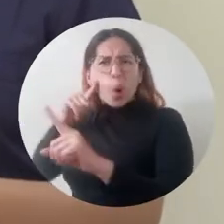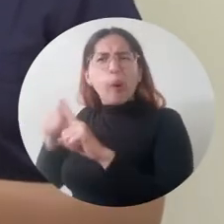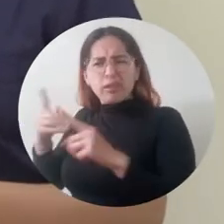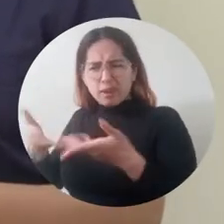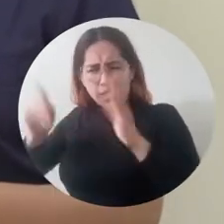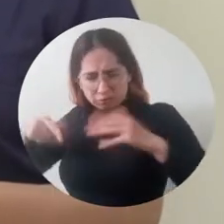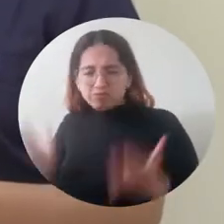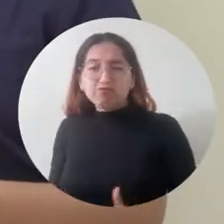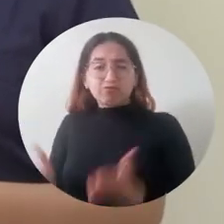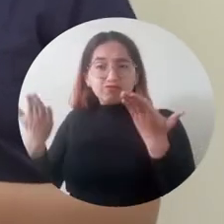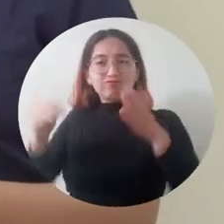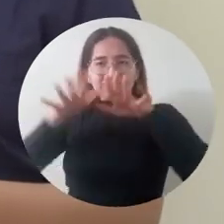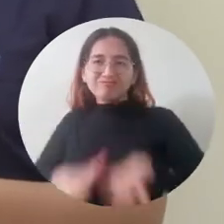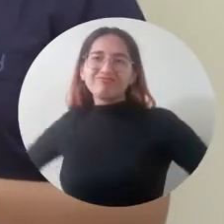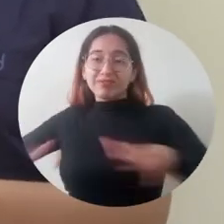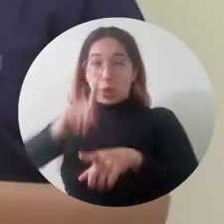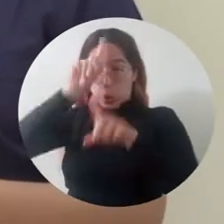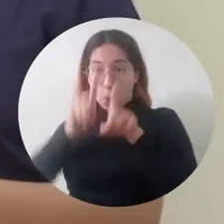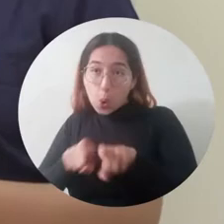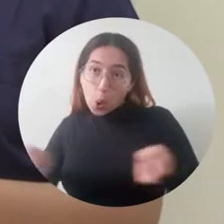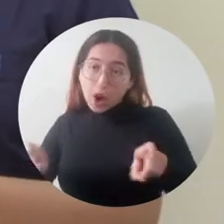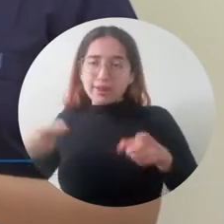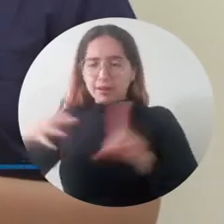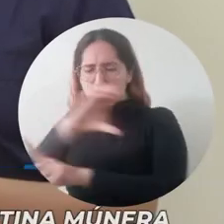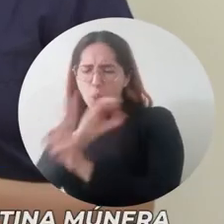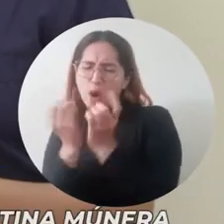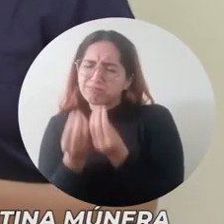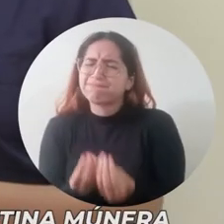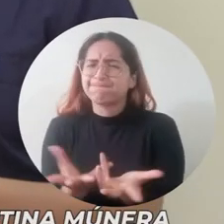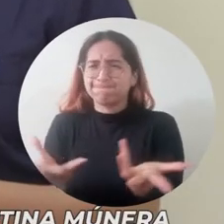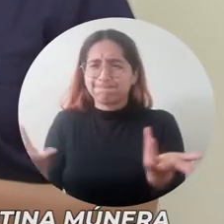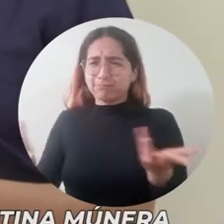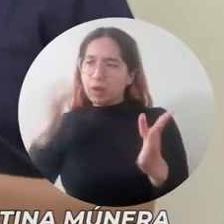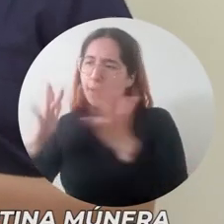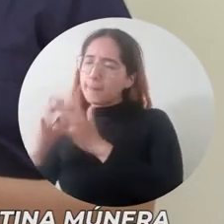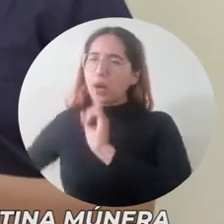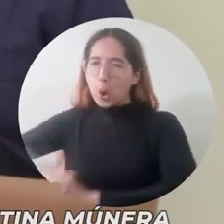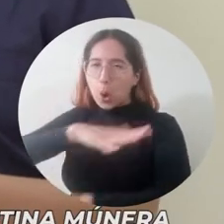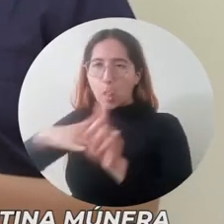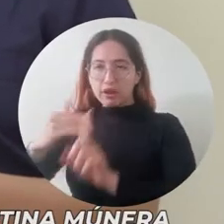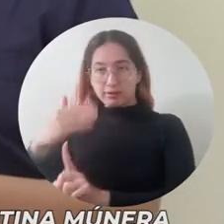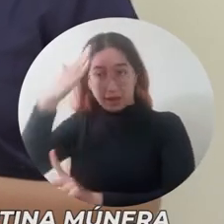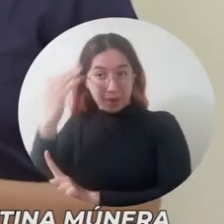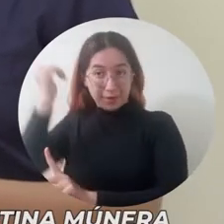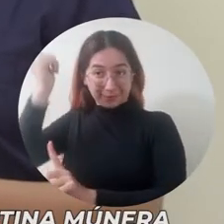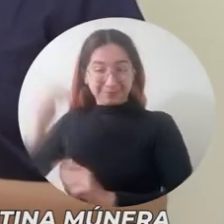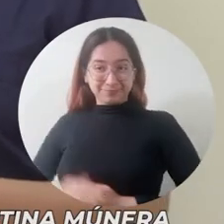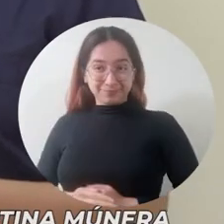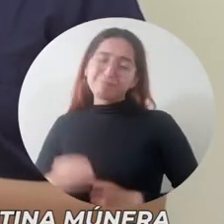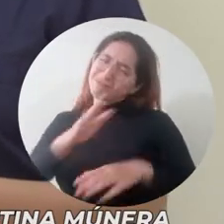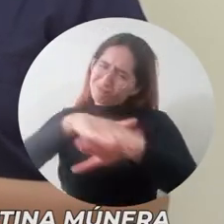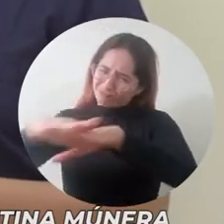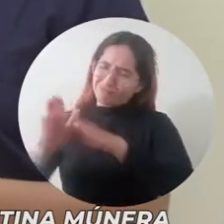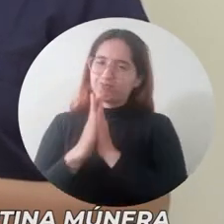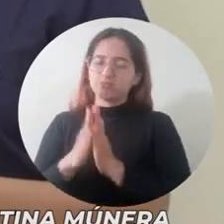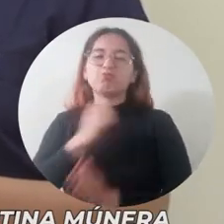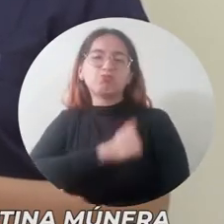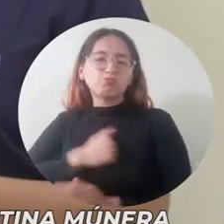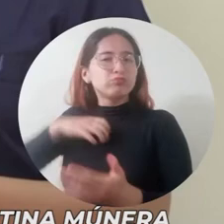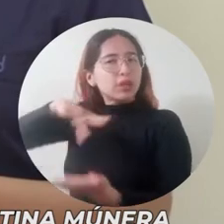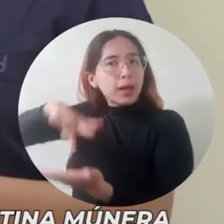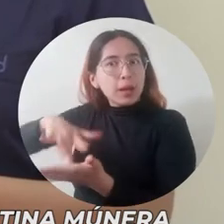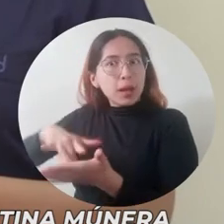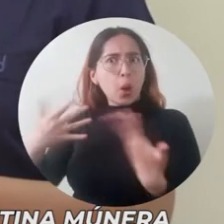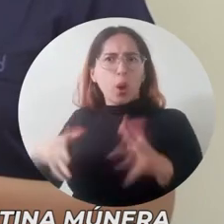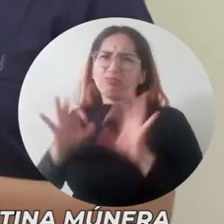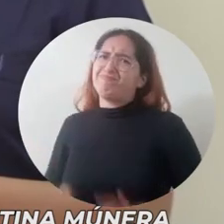de generar un espacio abarcado en la diversidad y la multiculturalidad desde el ámbito académico. Así pues, los invitamos